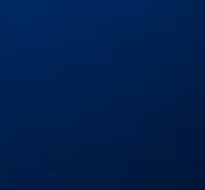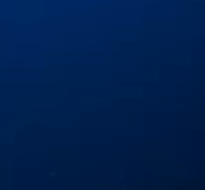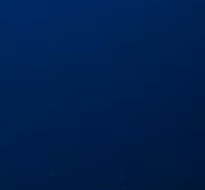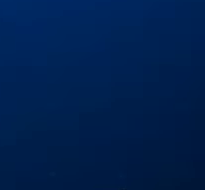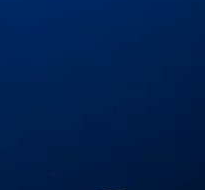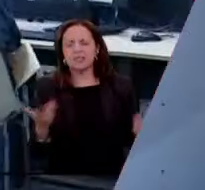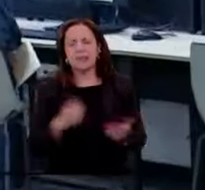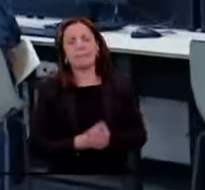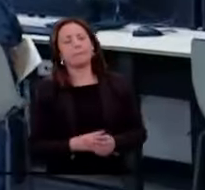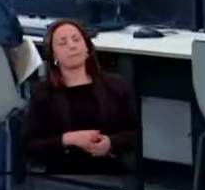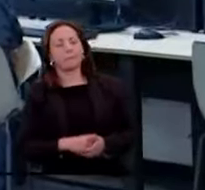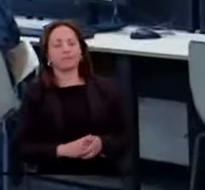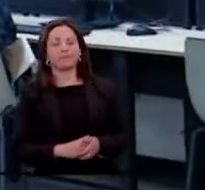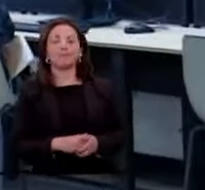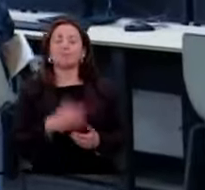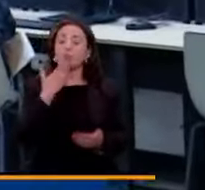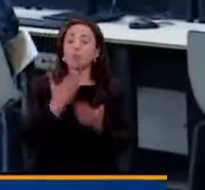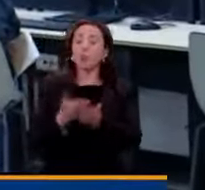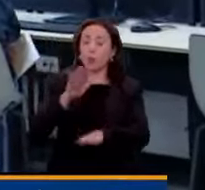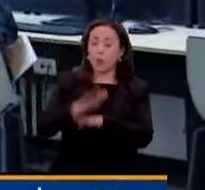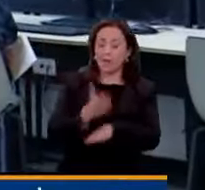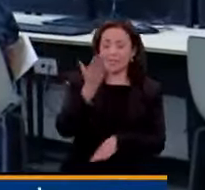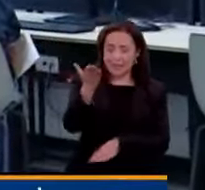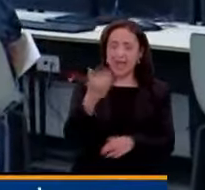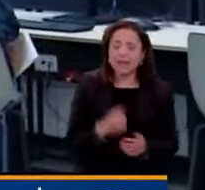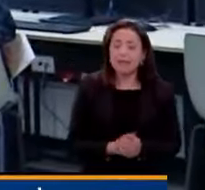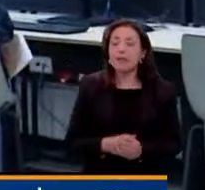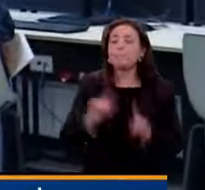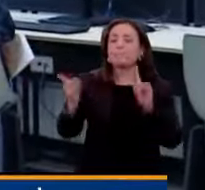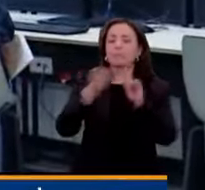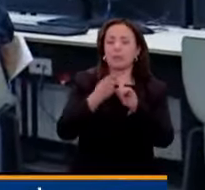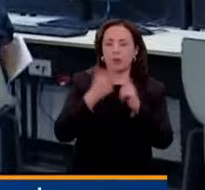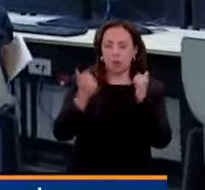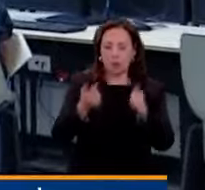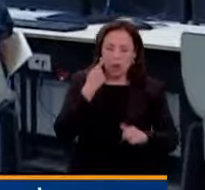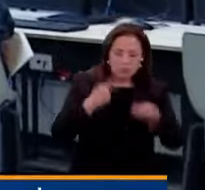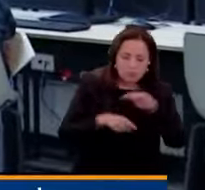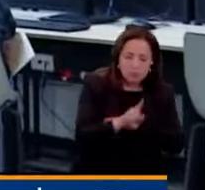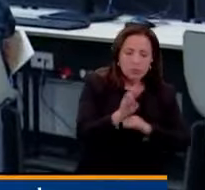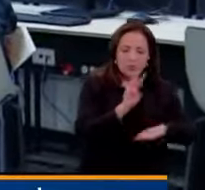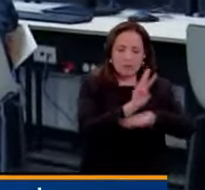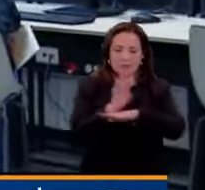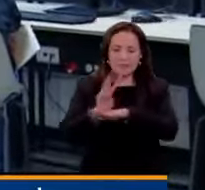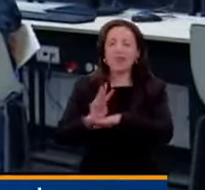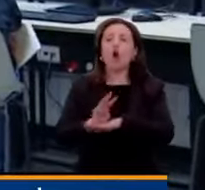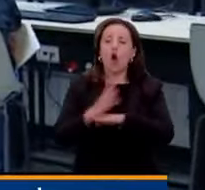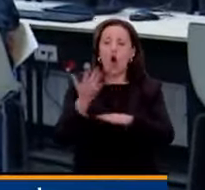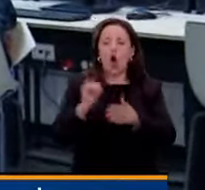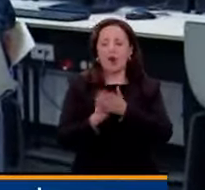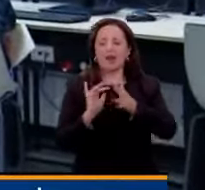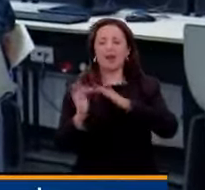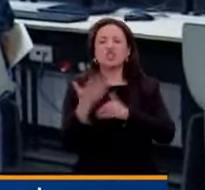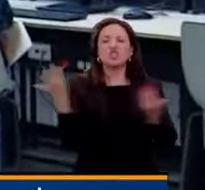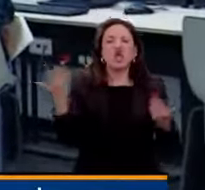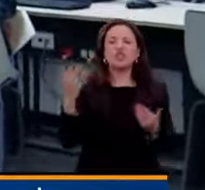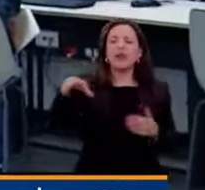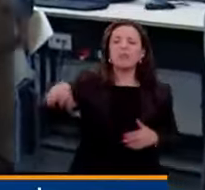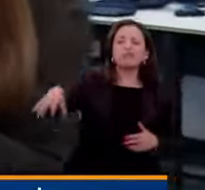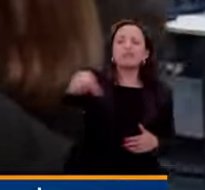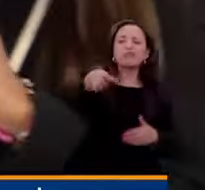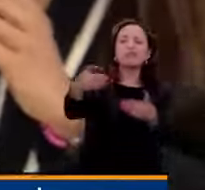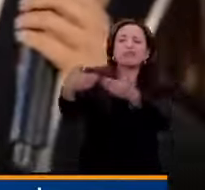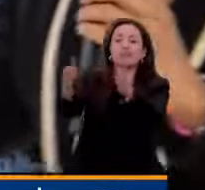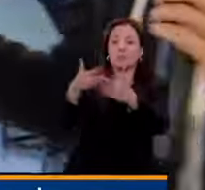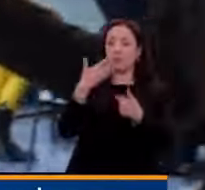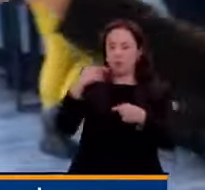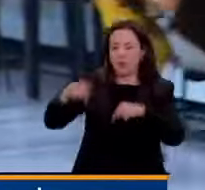Ana Milena, buenas tardes. Lo primero que deben hacer es mirar en la página web de la DIAN y de las redes sociales cuáles son esos puntos habilitados. Estamos en uno de esos,